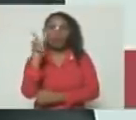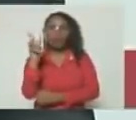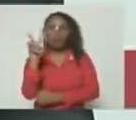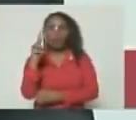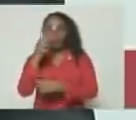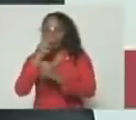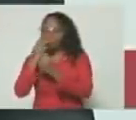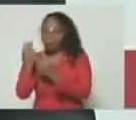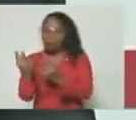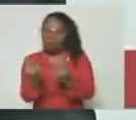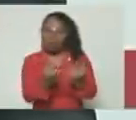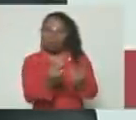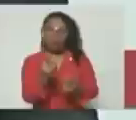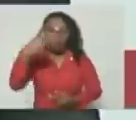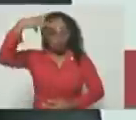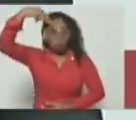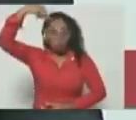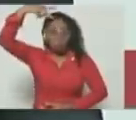bienvenido, Luis Parra.